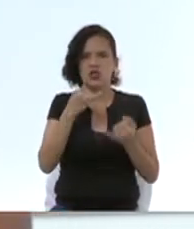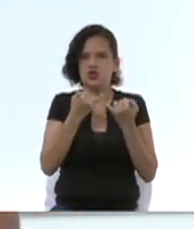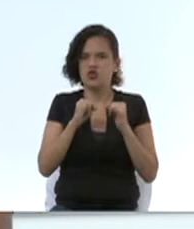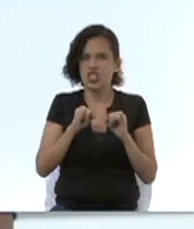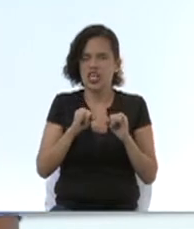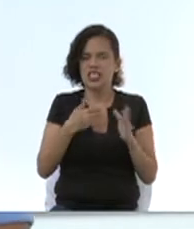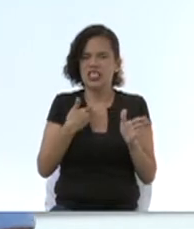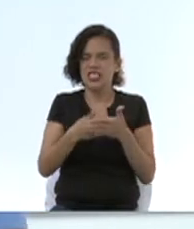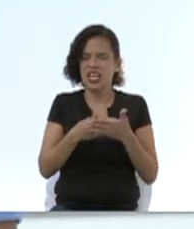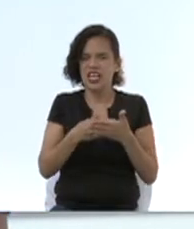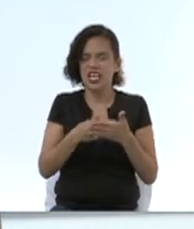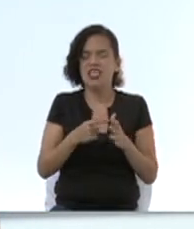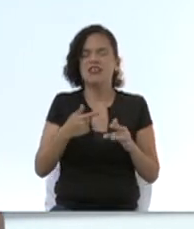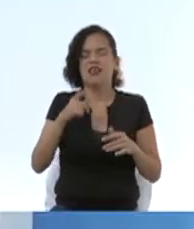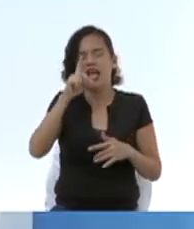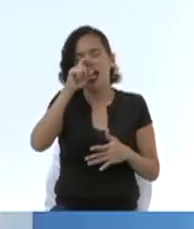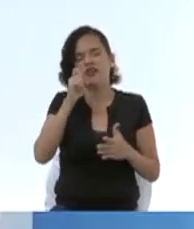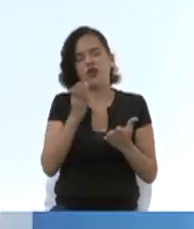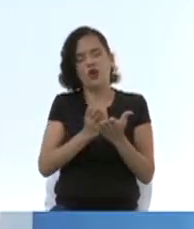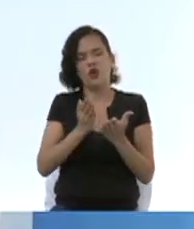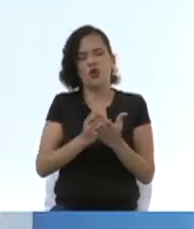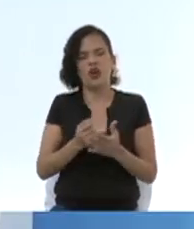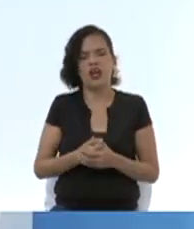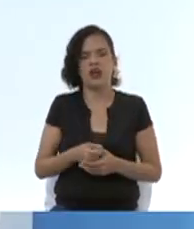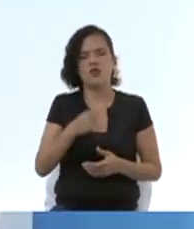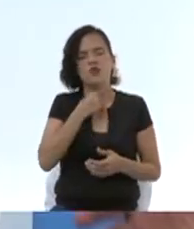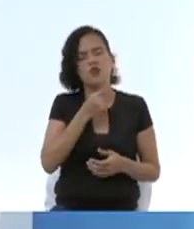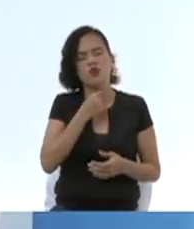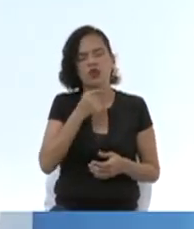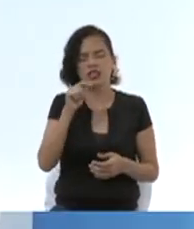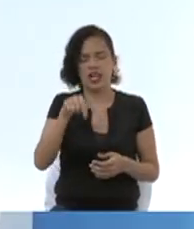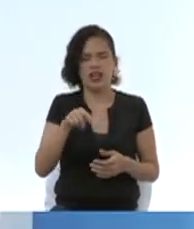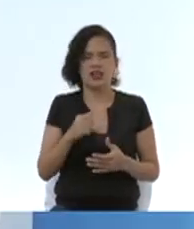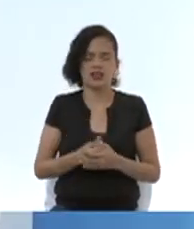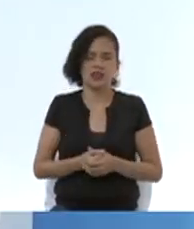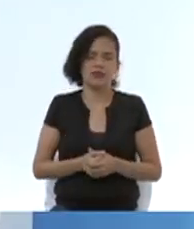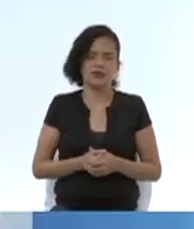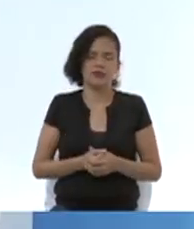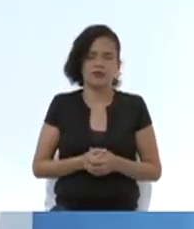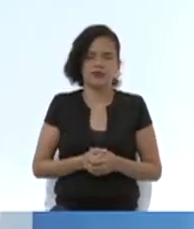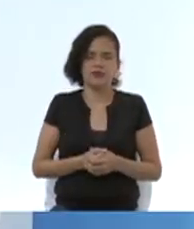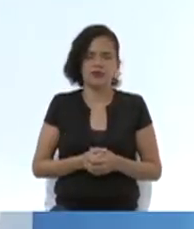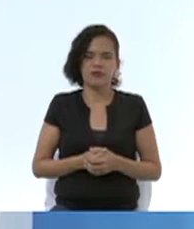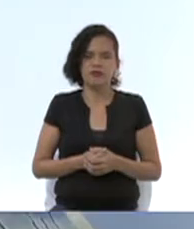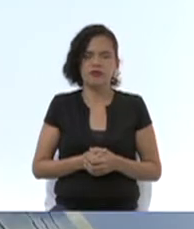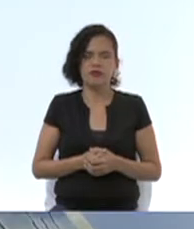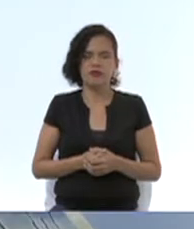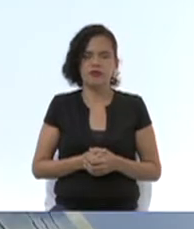año escolar. Julio, un placer nuevamente estar acá en escena contigo y, bueno,